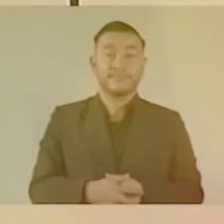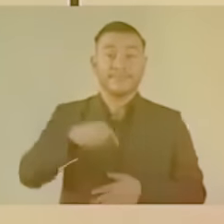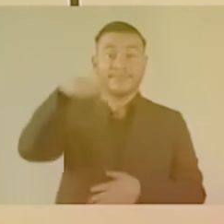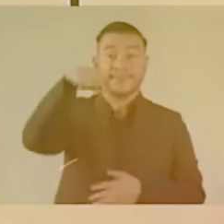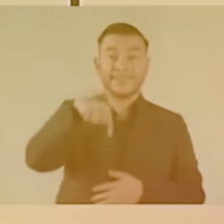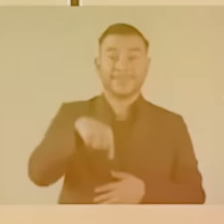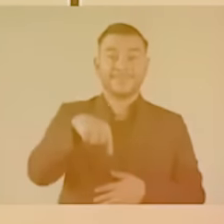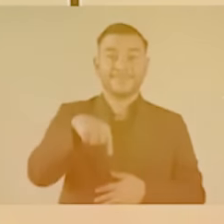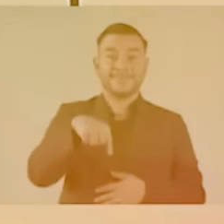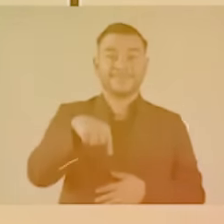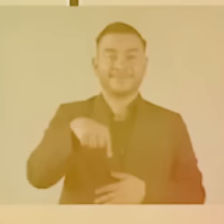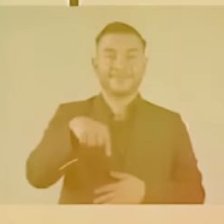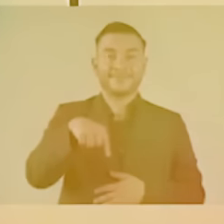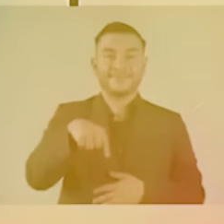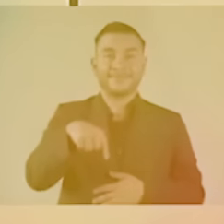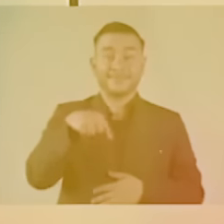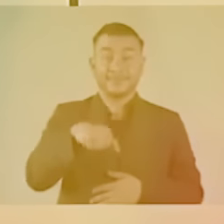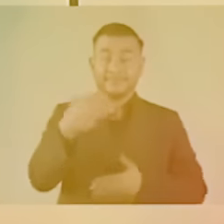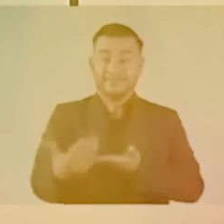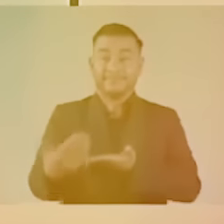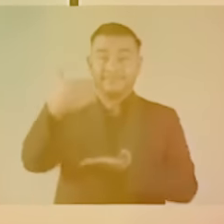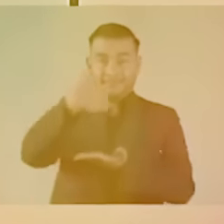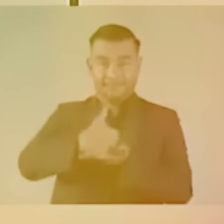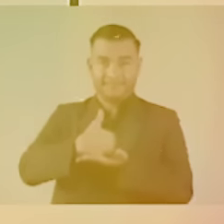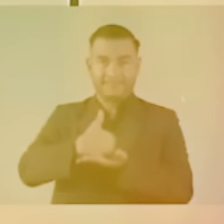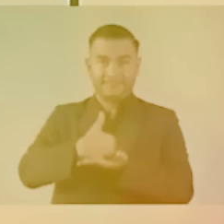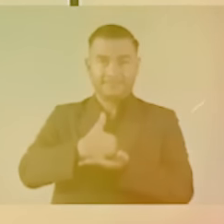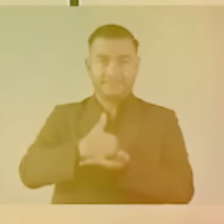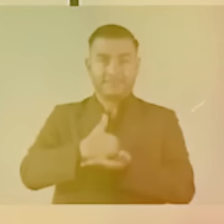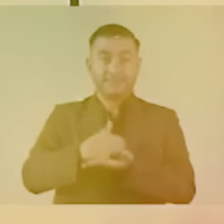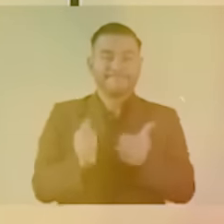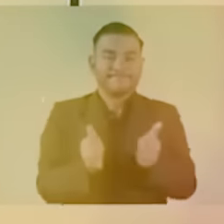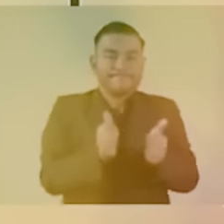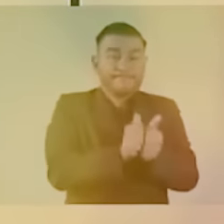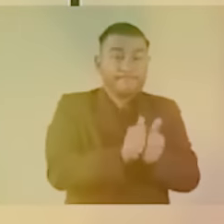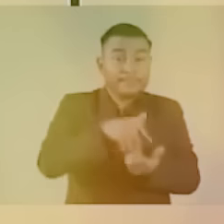Hoy estoy aquí con ustedes.